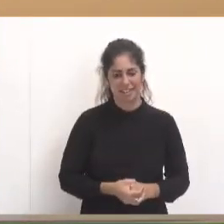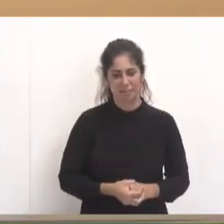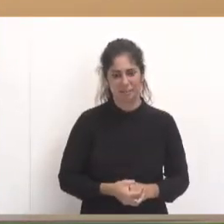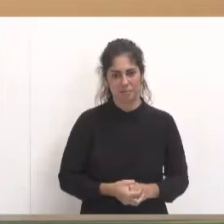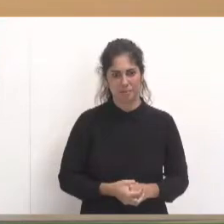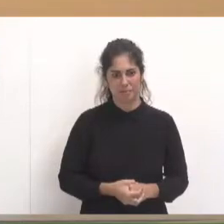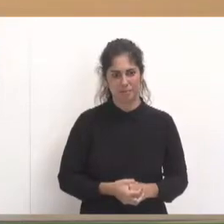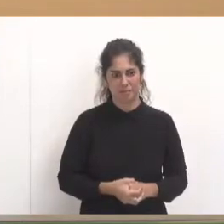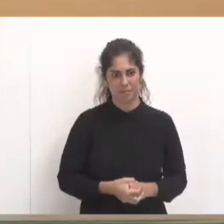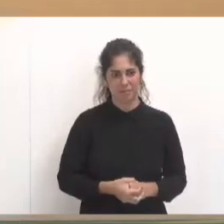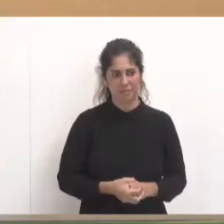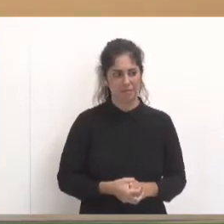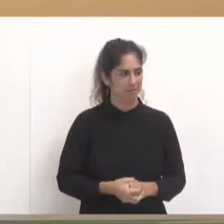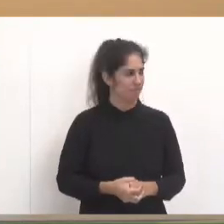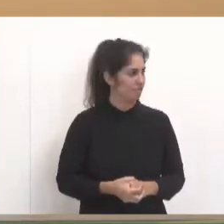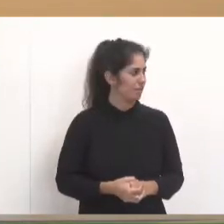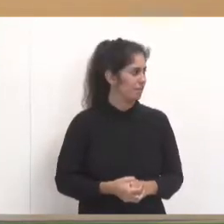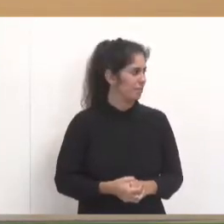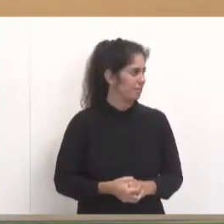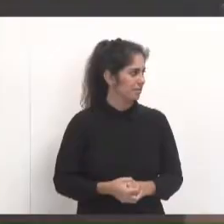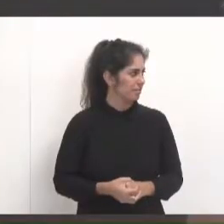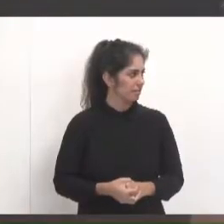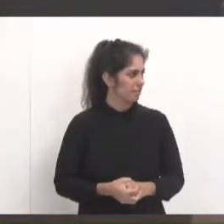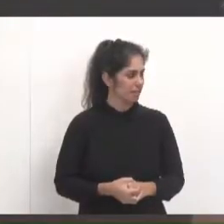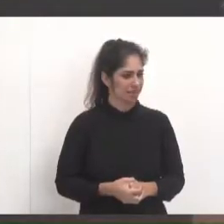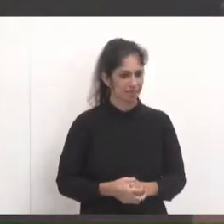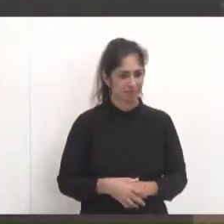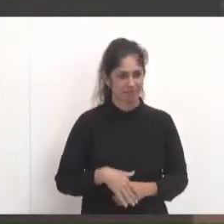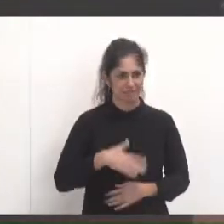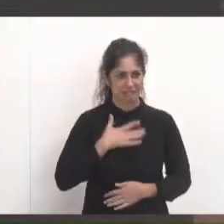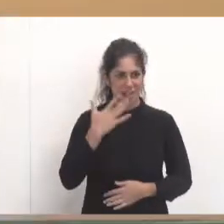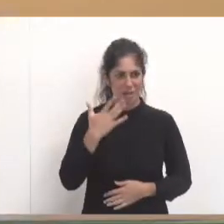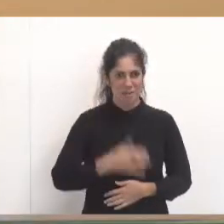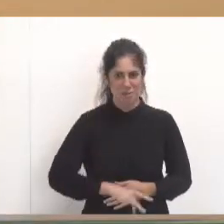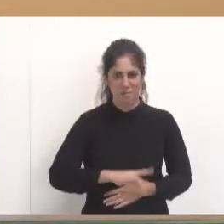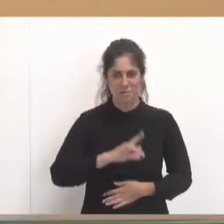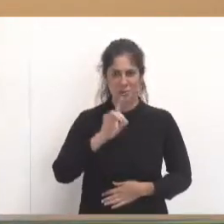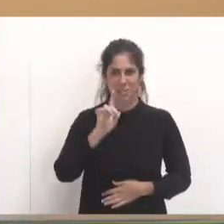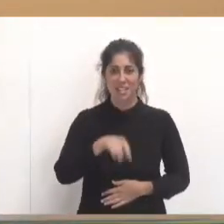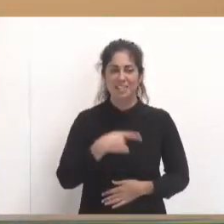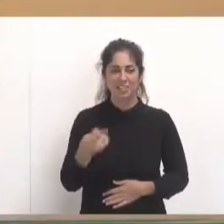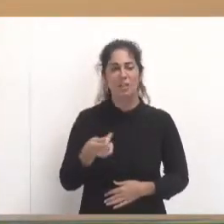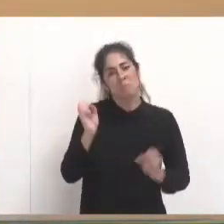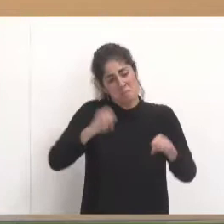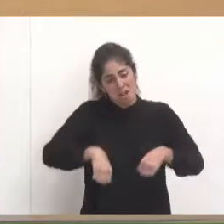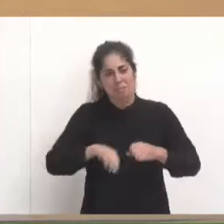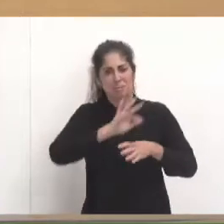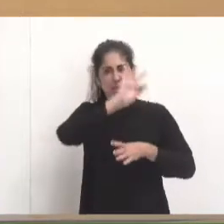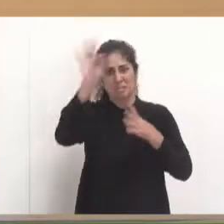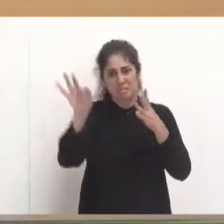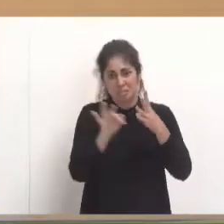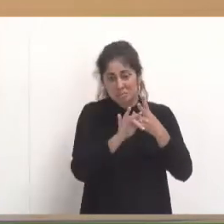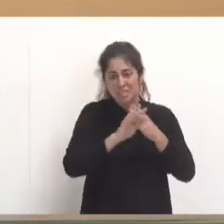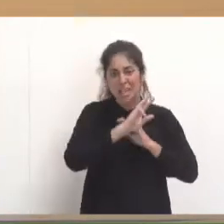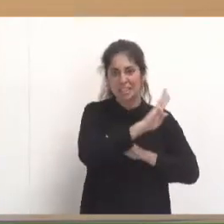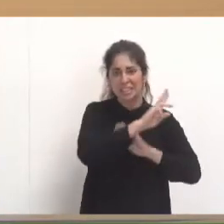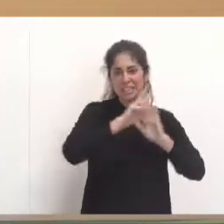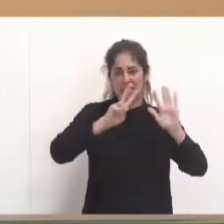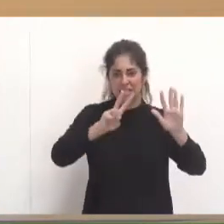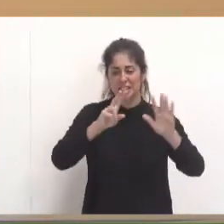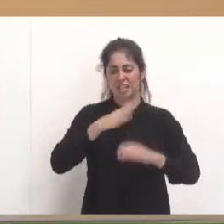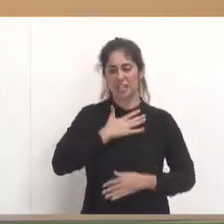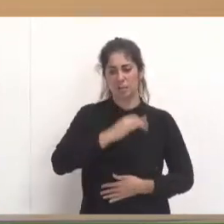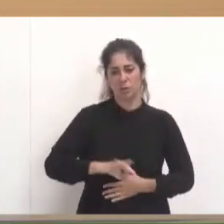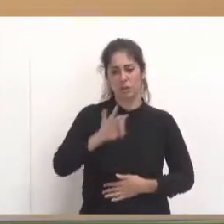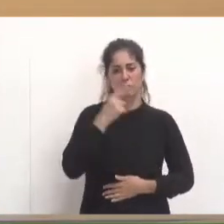Cambiar los cromos. Es que hay un problema técnico. A ver. La pregunta adelante. Muy bien. Pasamos al punto 37, pregunta que formula el Grupo Podemos relativa a las acciones ya cometidas